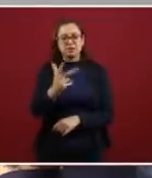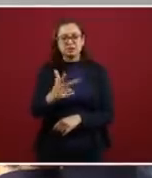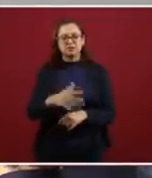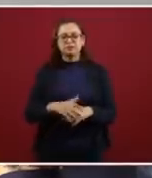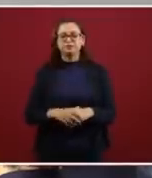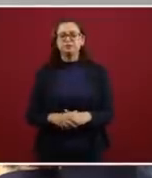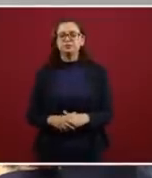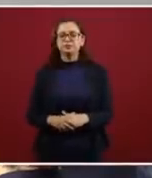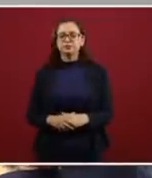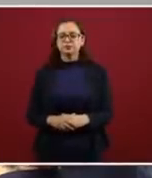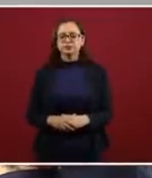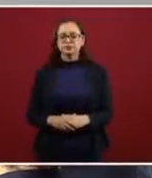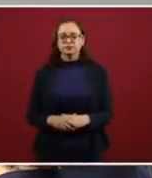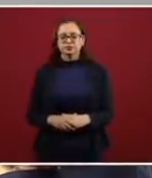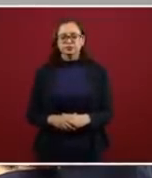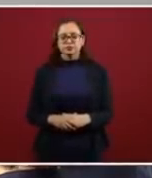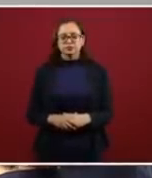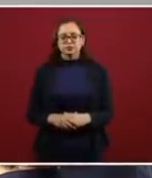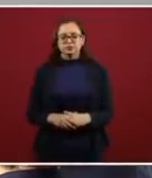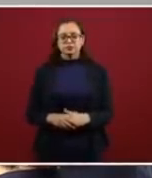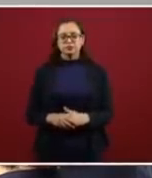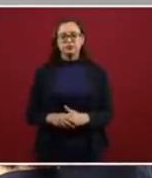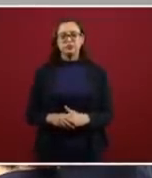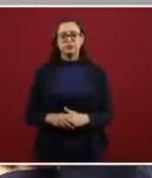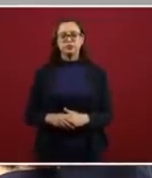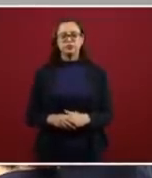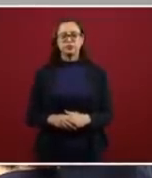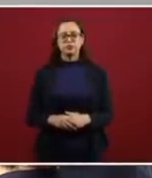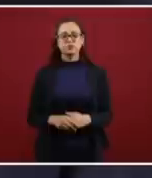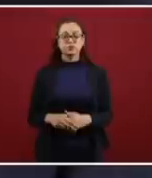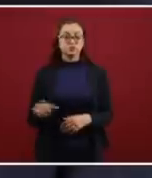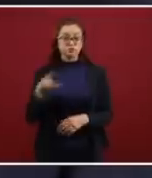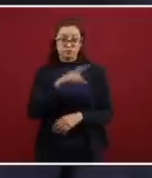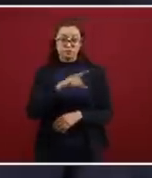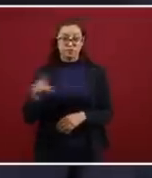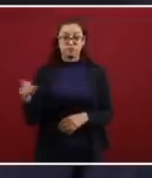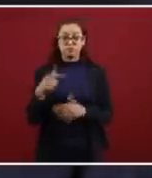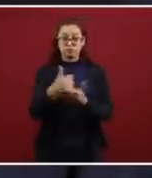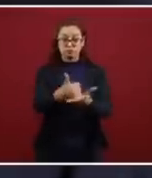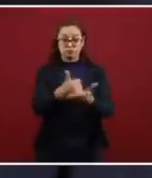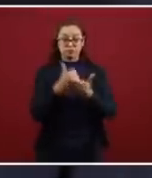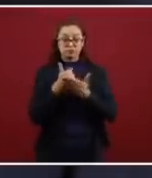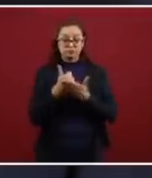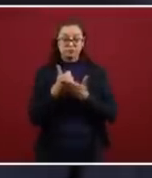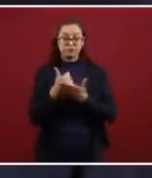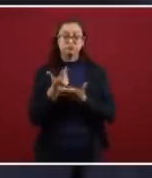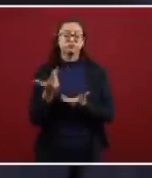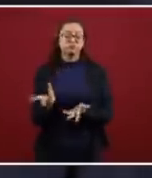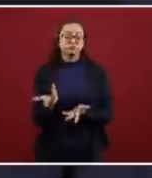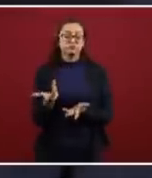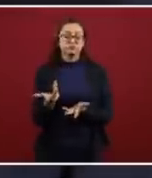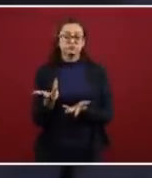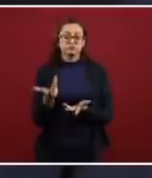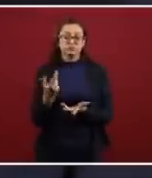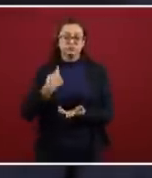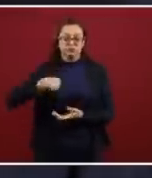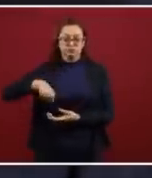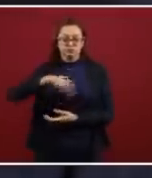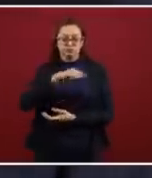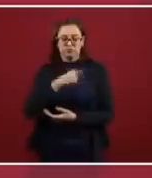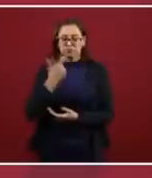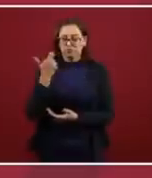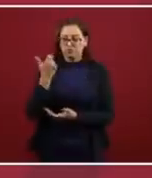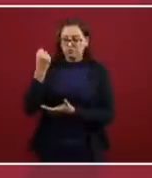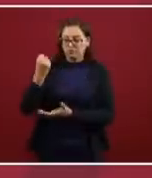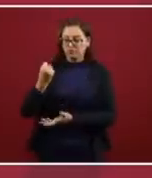El que ellos ayuden, nosotros vamos a transferirle los fondos